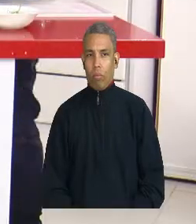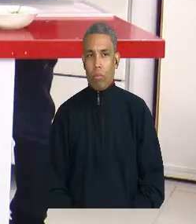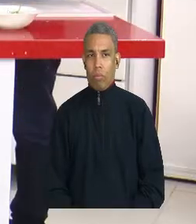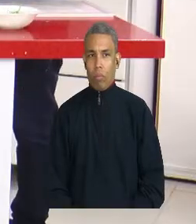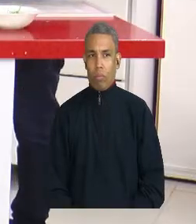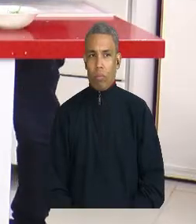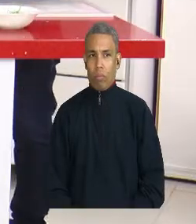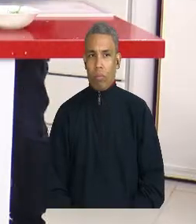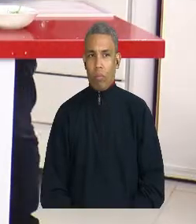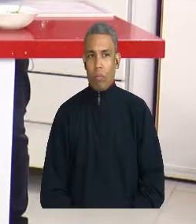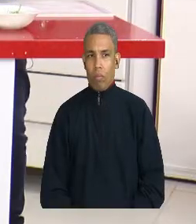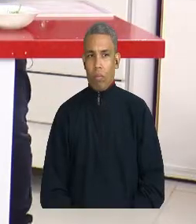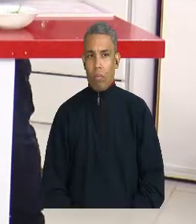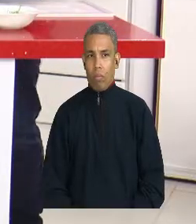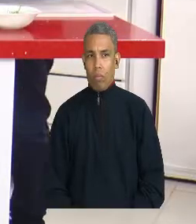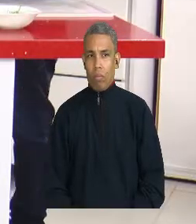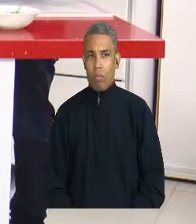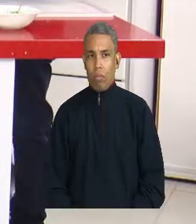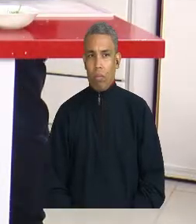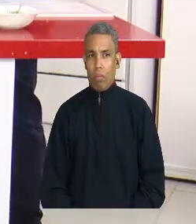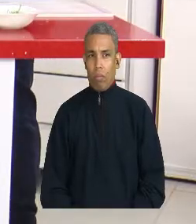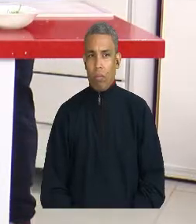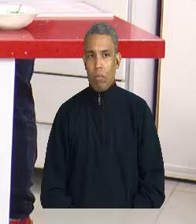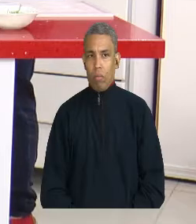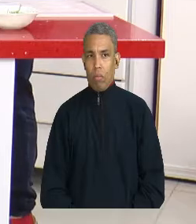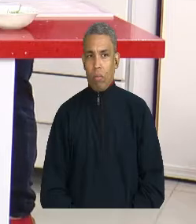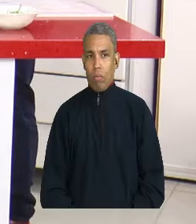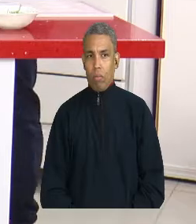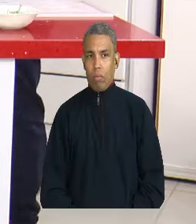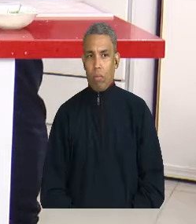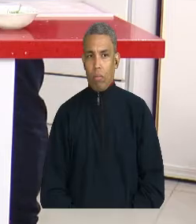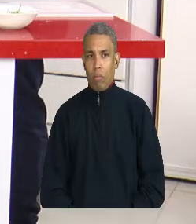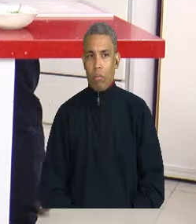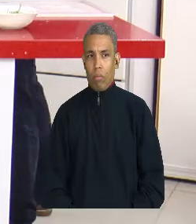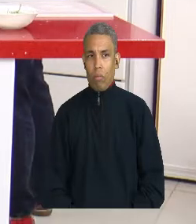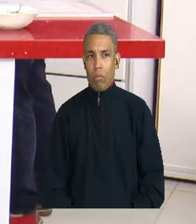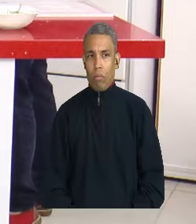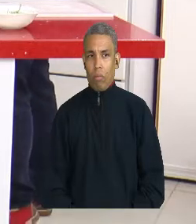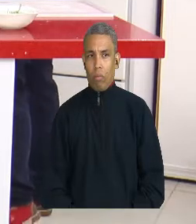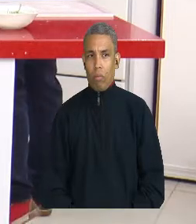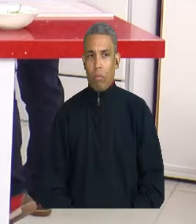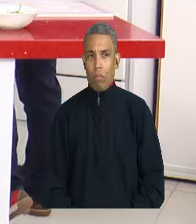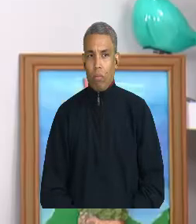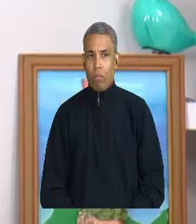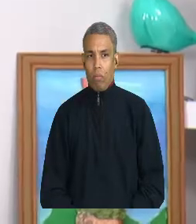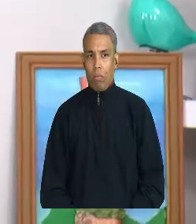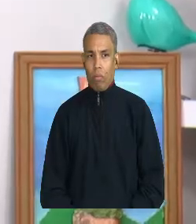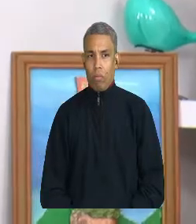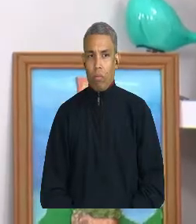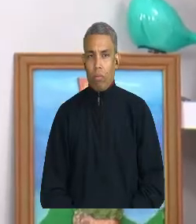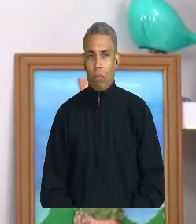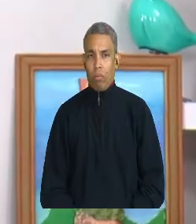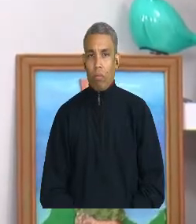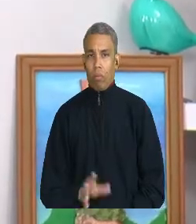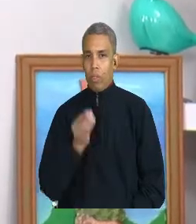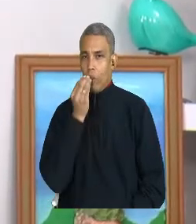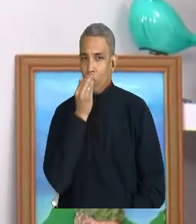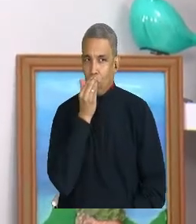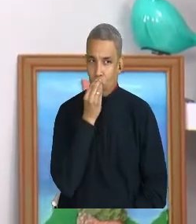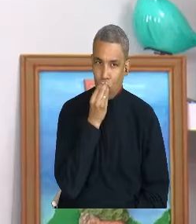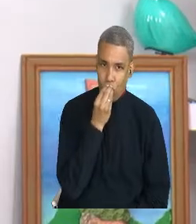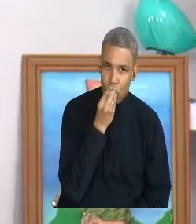temporada 2017 porque se ha prestado para que muchas televidentes en casa se suelten en su cocina. Un besito para todas ellas.